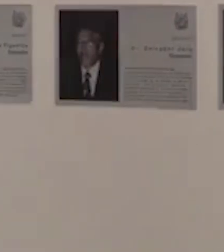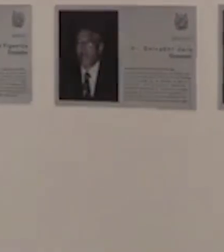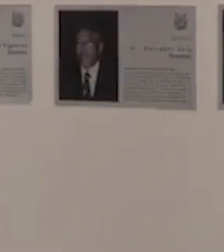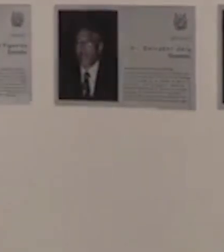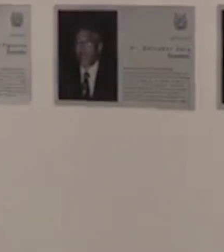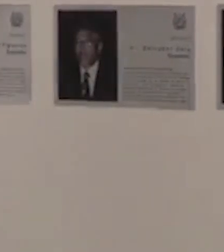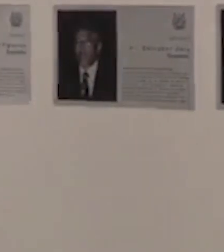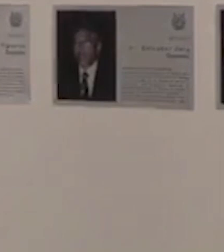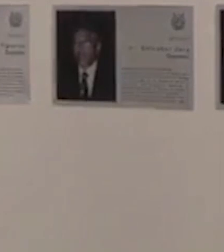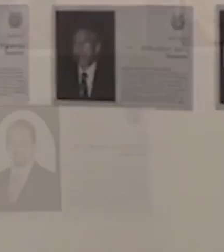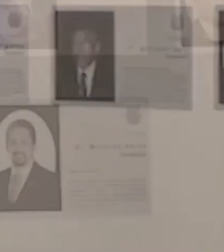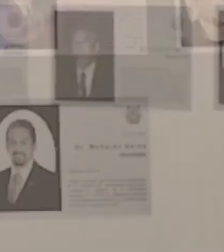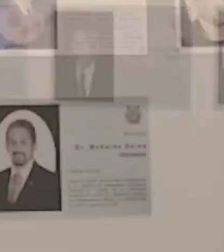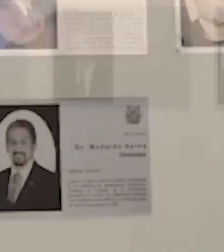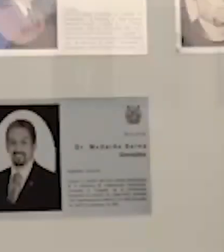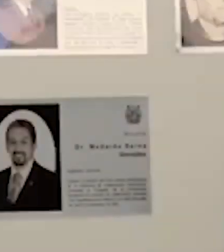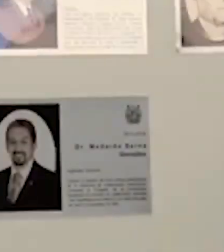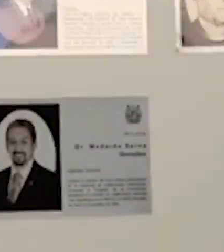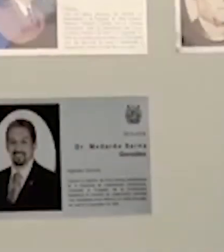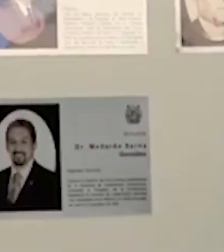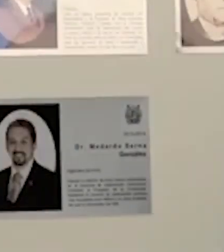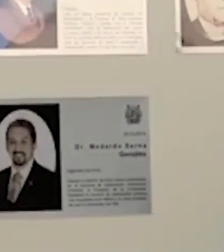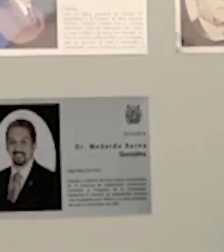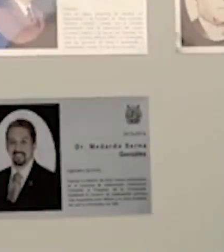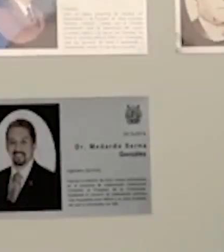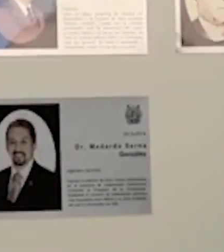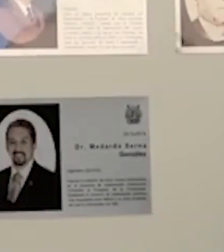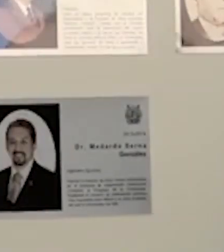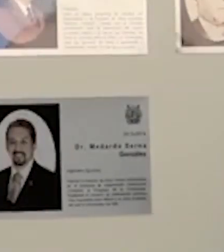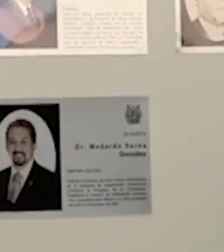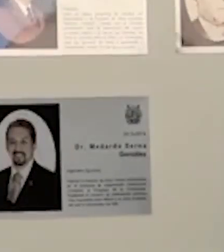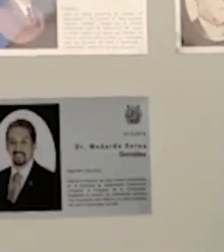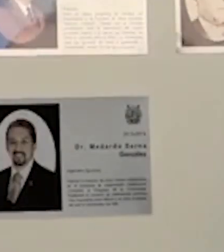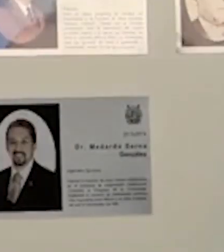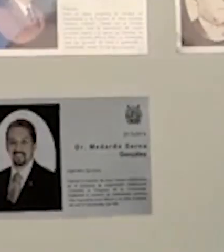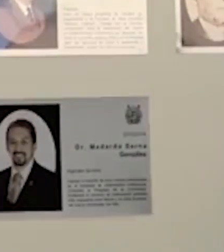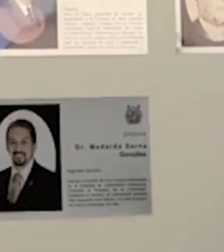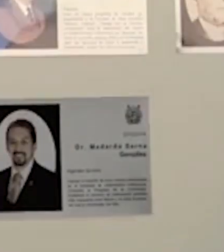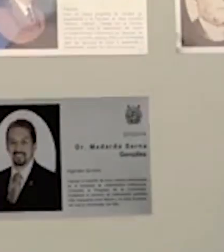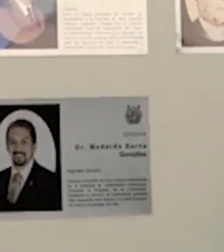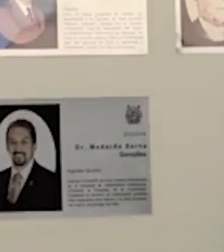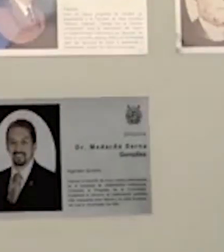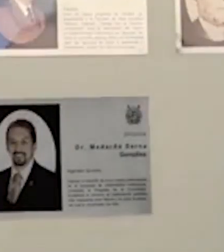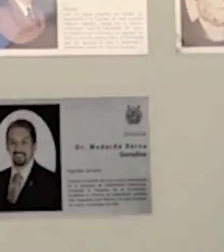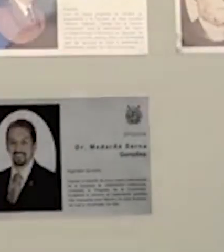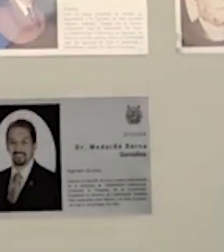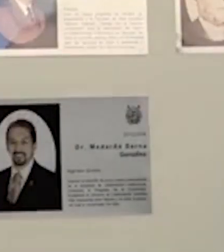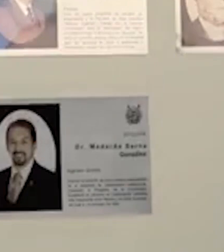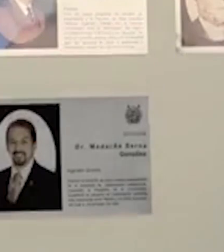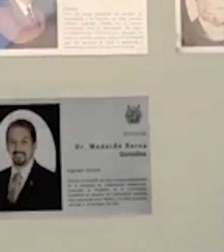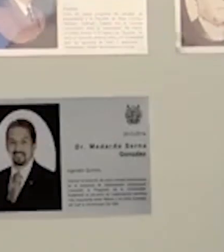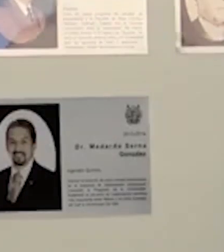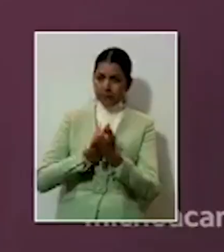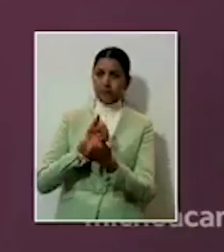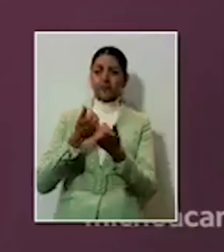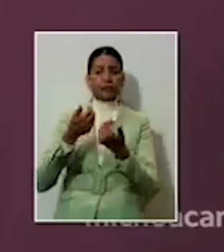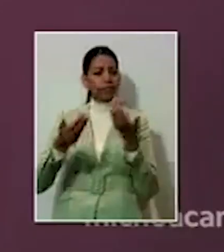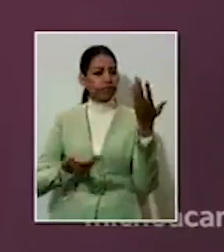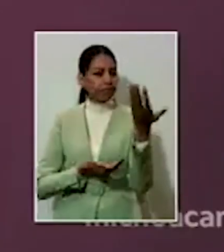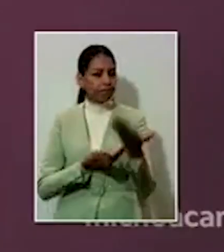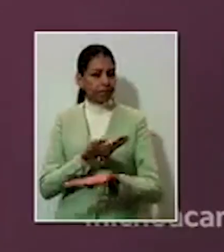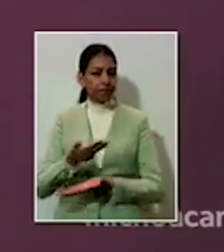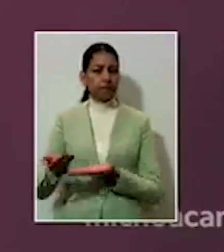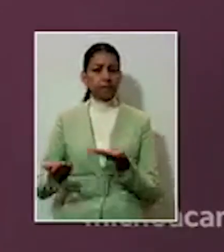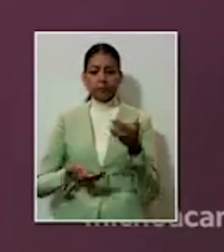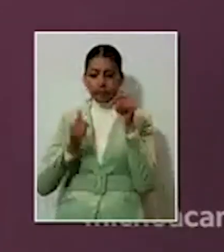la Secretaría Académica, Angélica Guadalupe Zamudio de la Cruz. Y en la Secretaría de Administración, Javier Cervantes Rodríguez. Tras